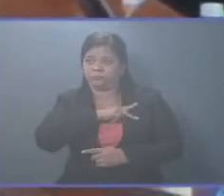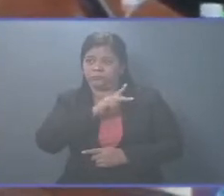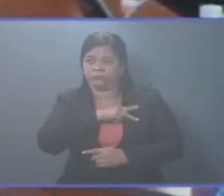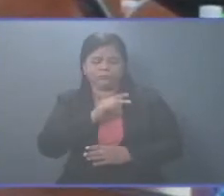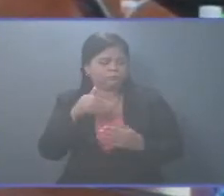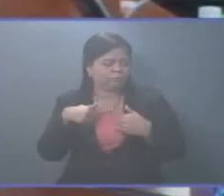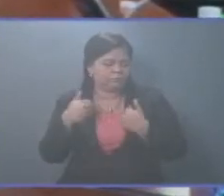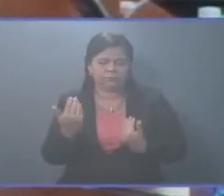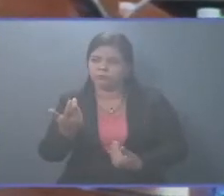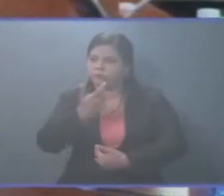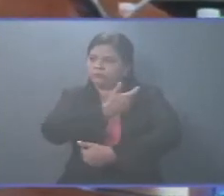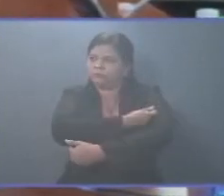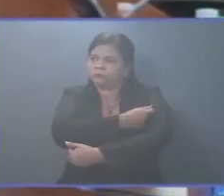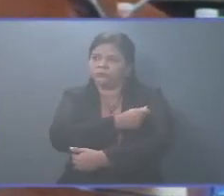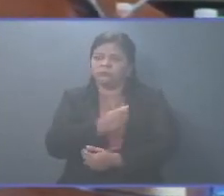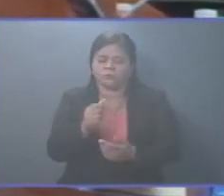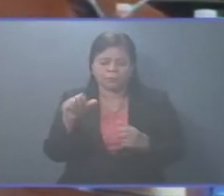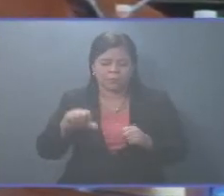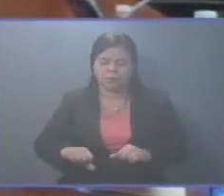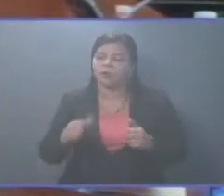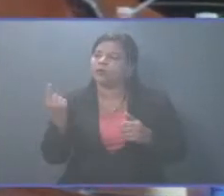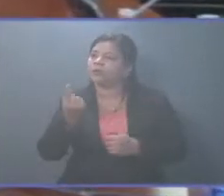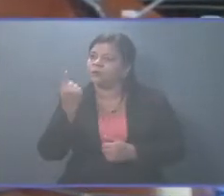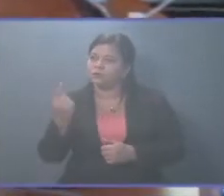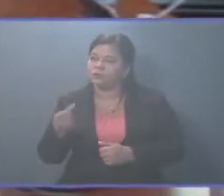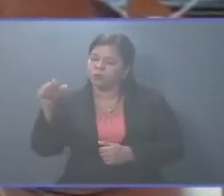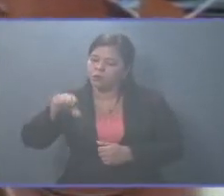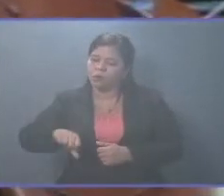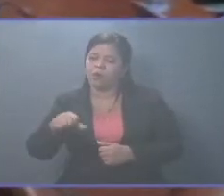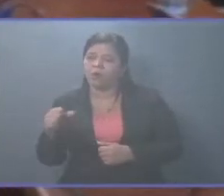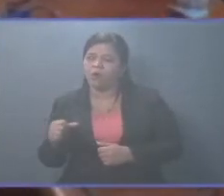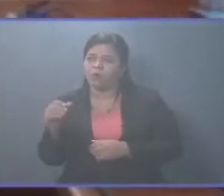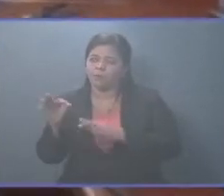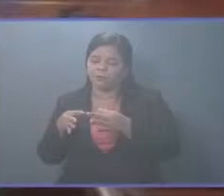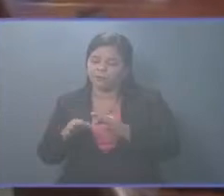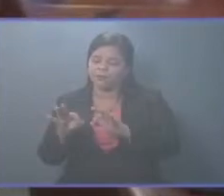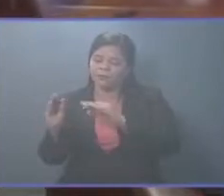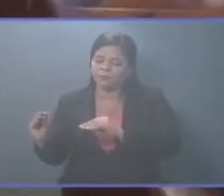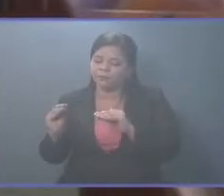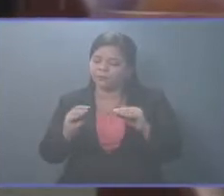vacuna mala, hay malas implementaciones de vacunas. Si una